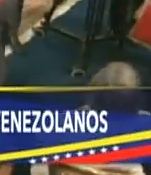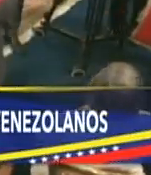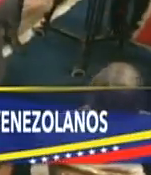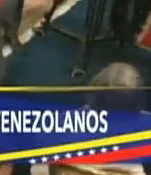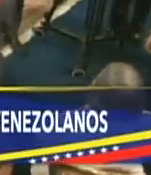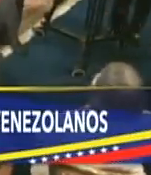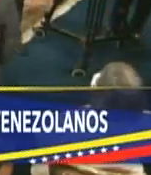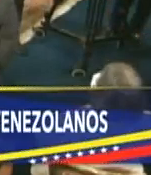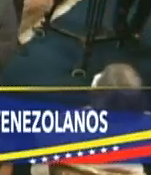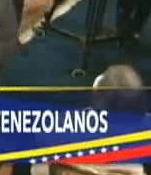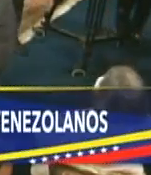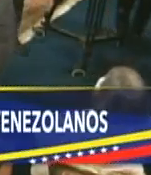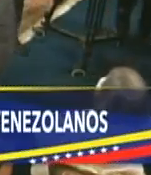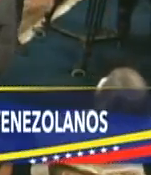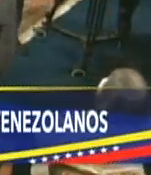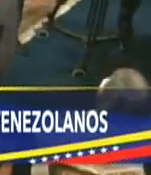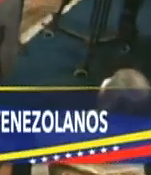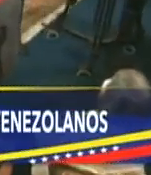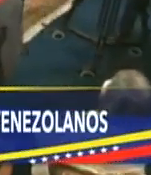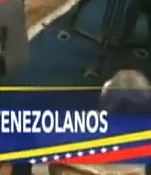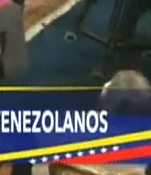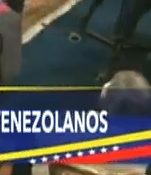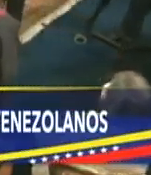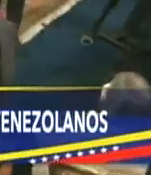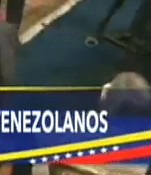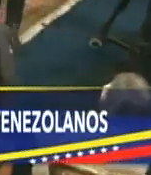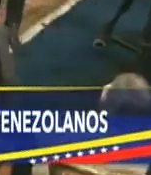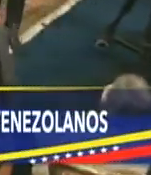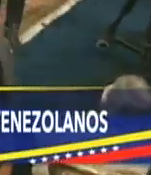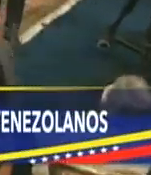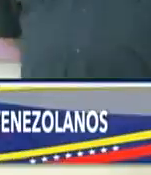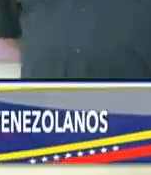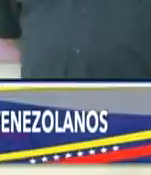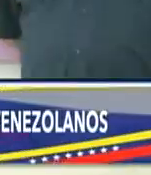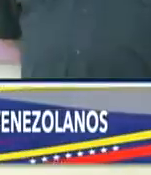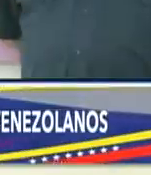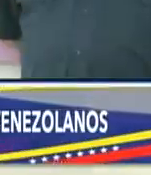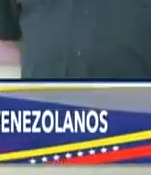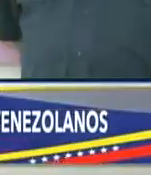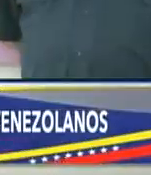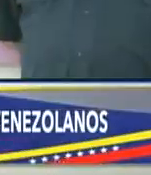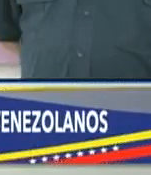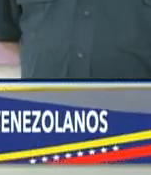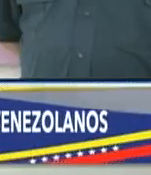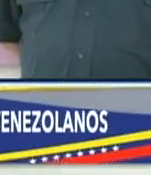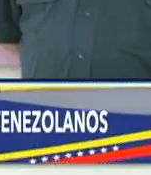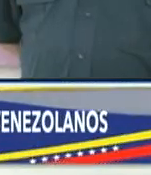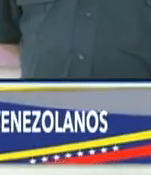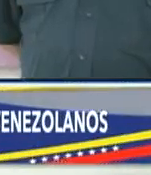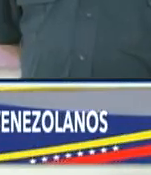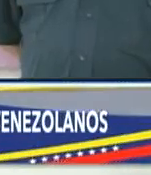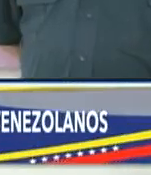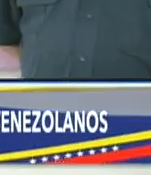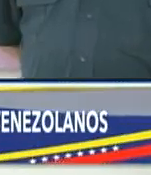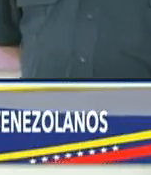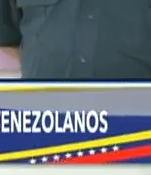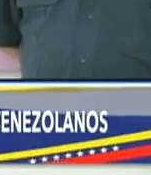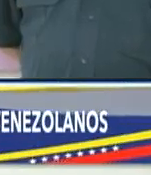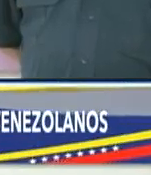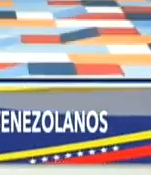Es la condecoración entonces de Juvenal Ravelo, que en este momento Aura recibe. Rivas, primera actriz de teatro, doblaje, radio, cine